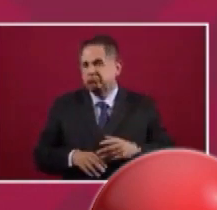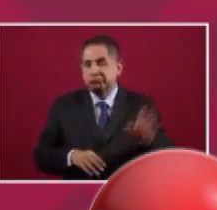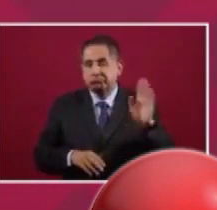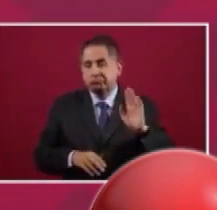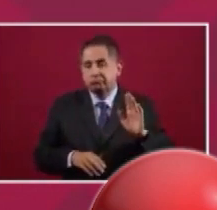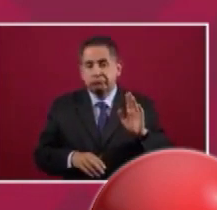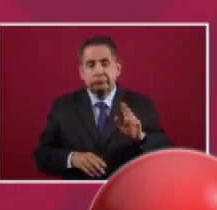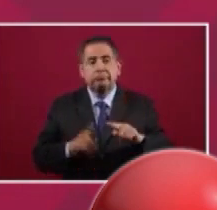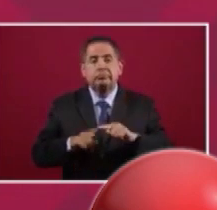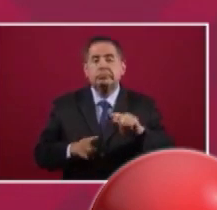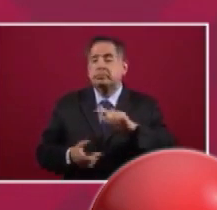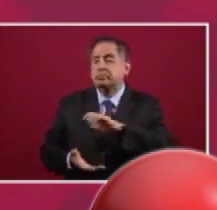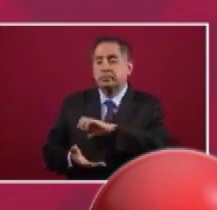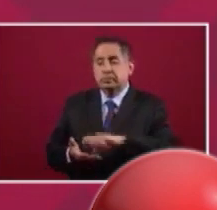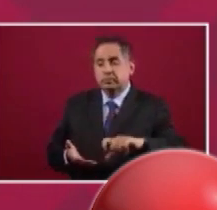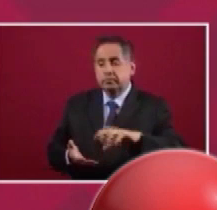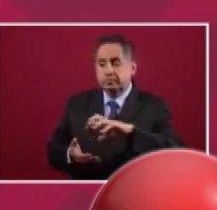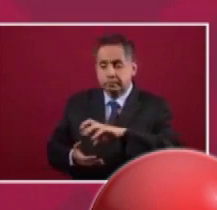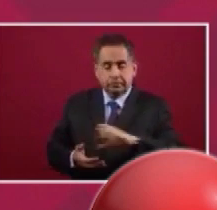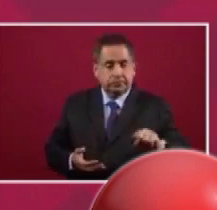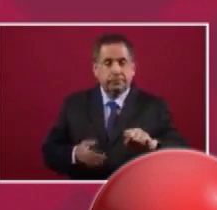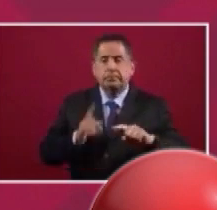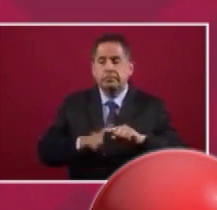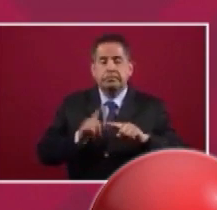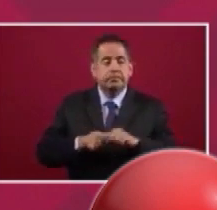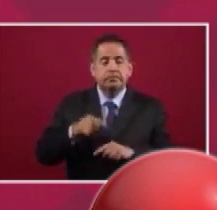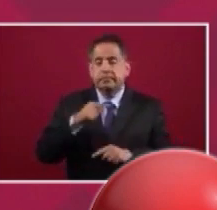y la compra o la recibe